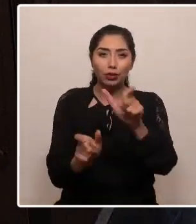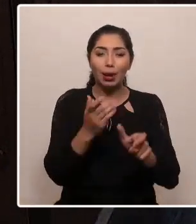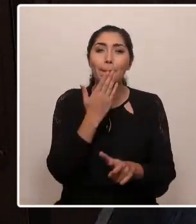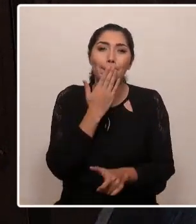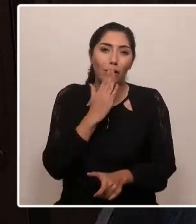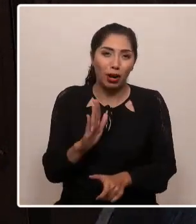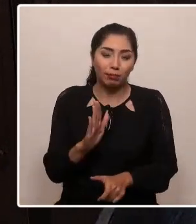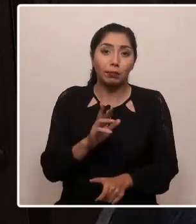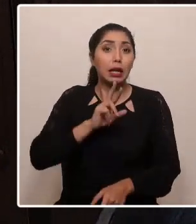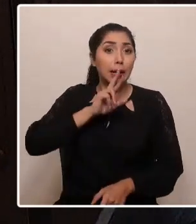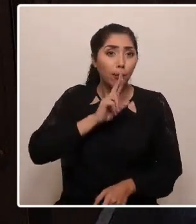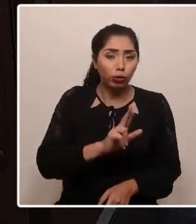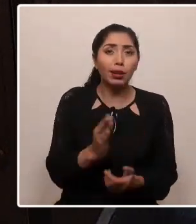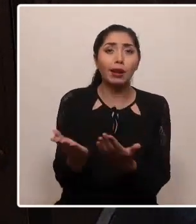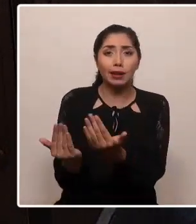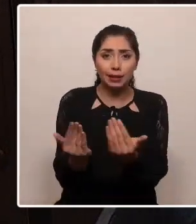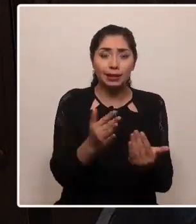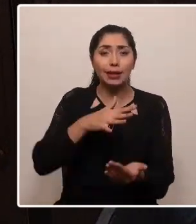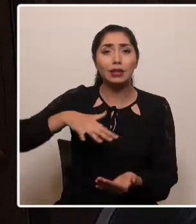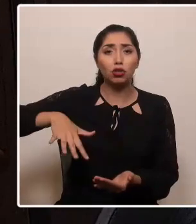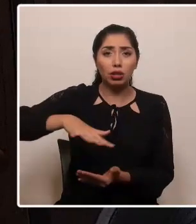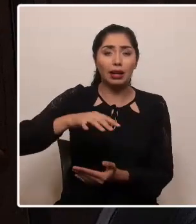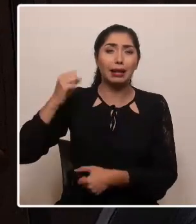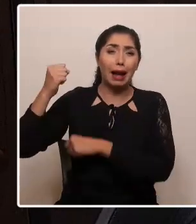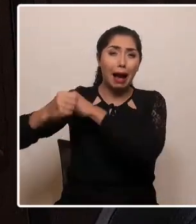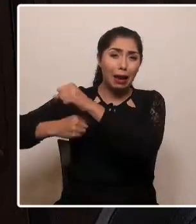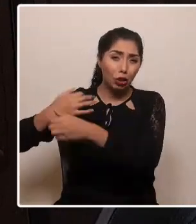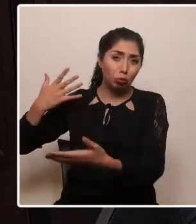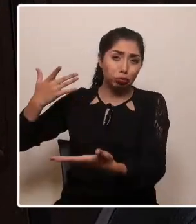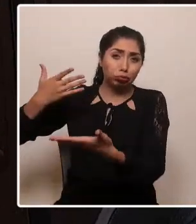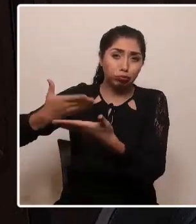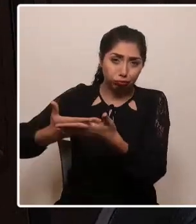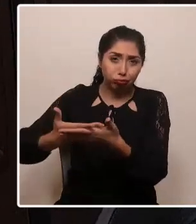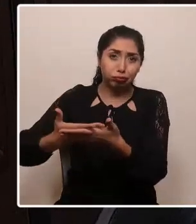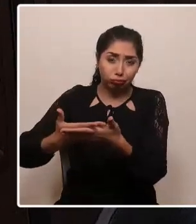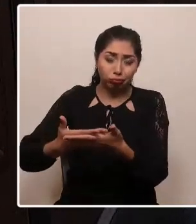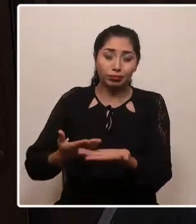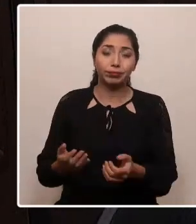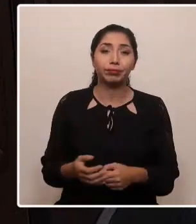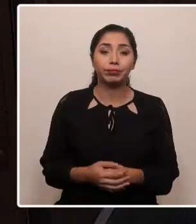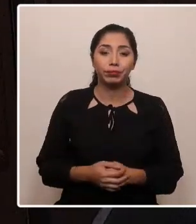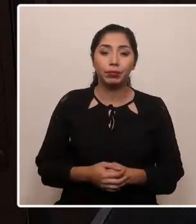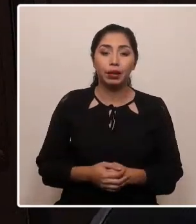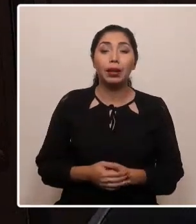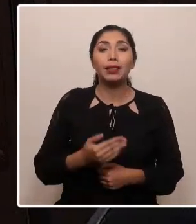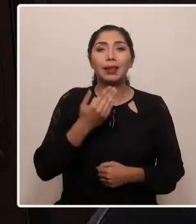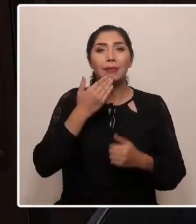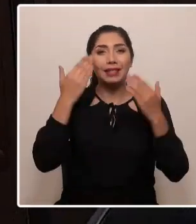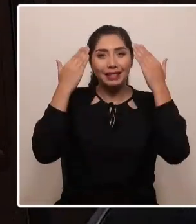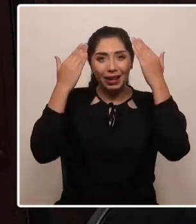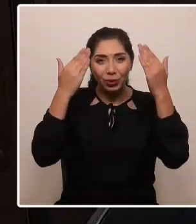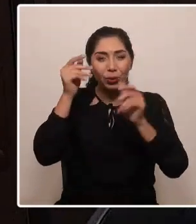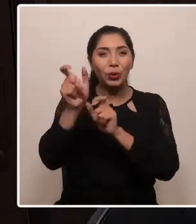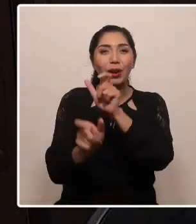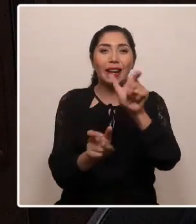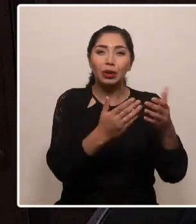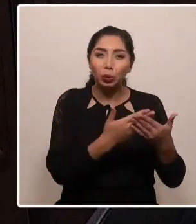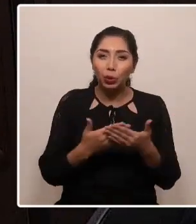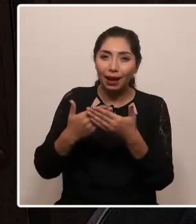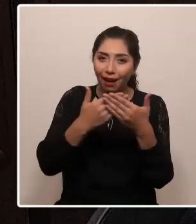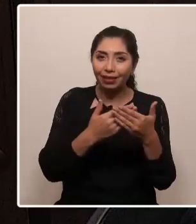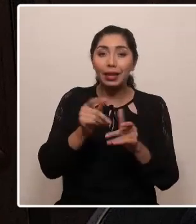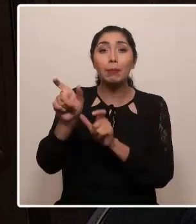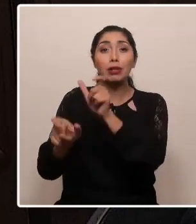sociales que por muchos años se han manifestado. También dejar un enorme saludo a las y los estudiantes, trabajadores de la